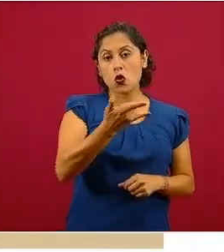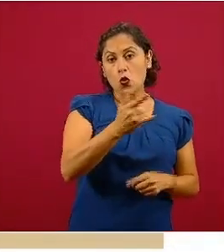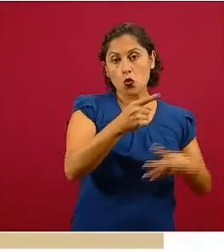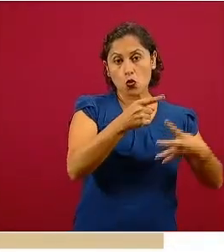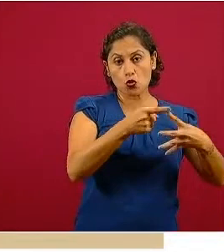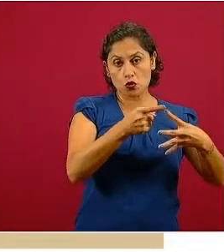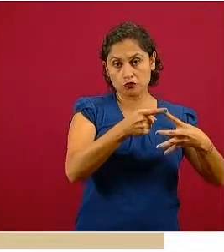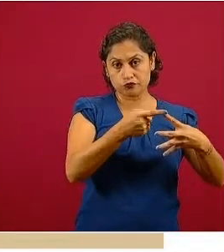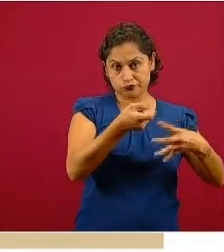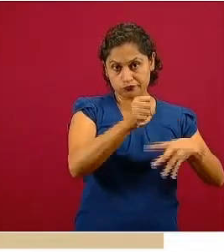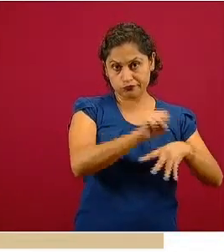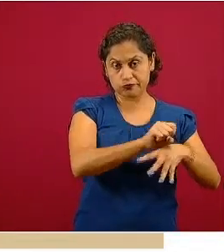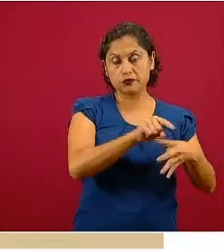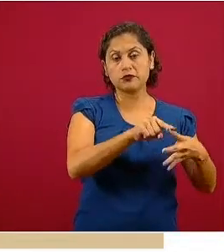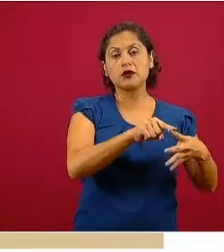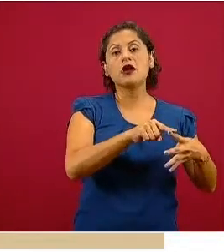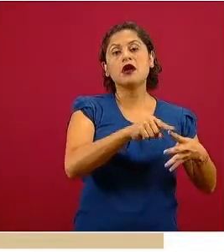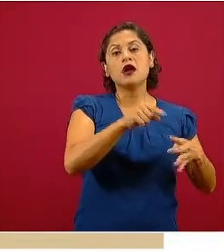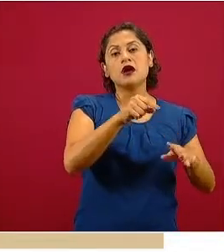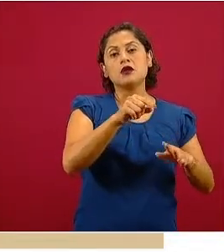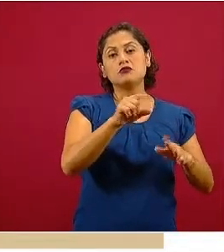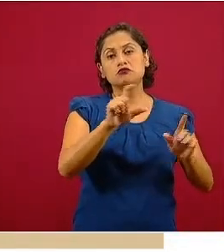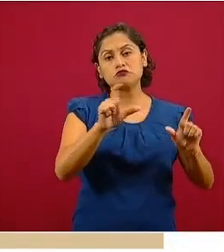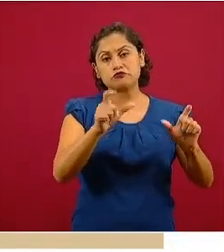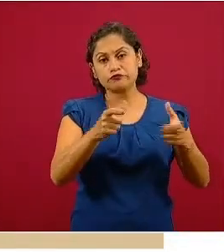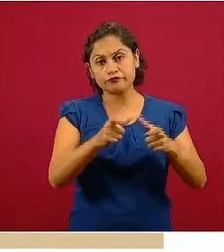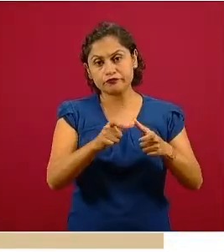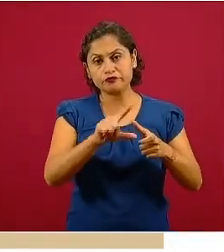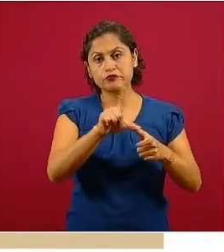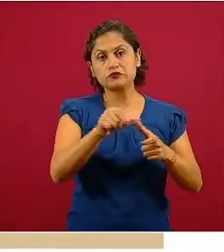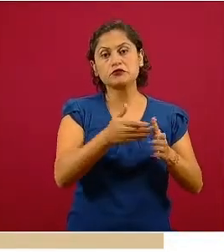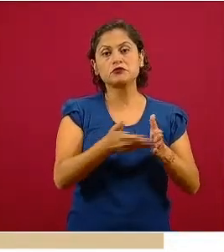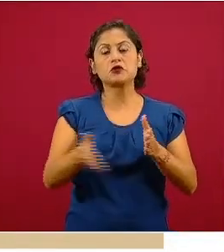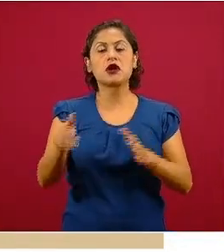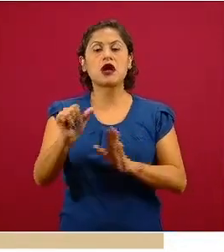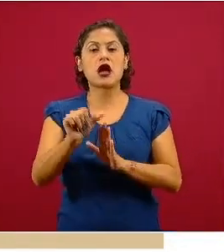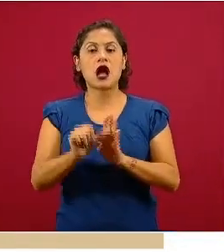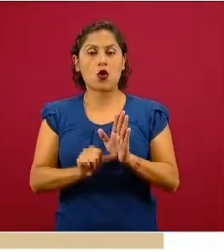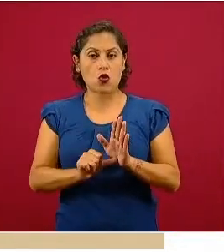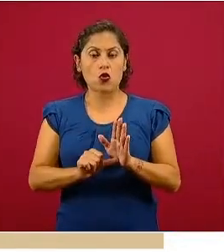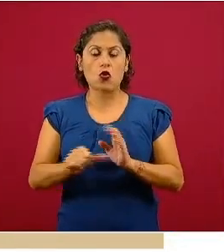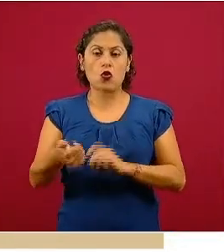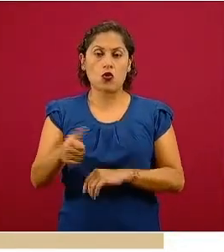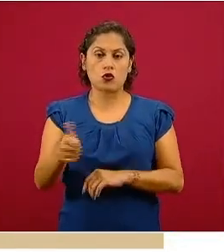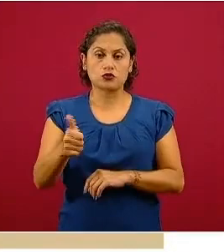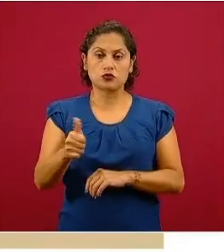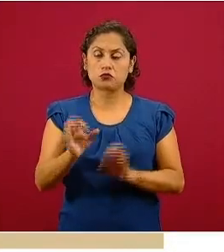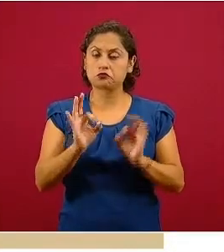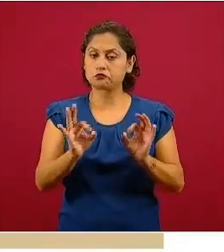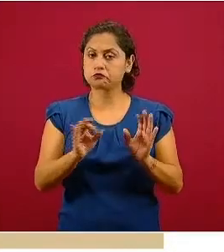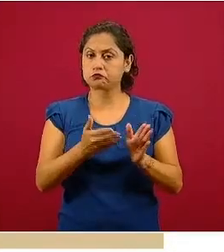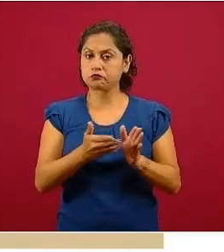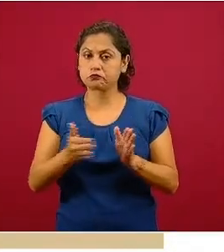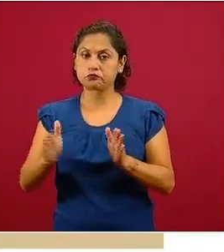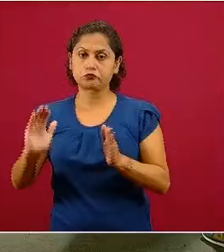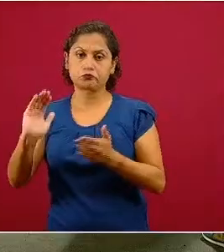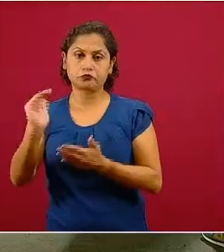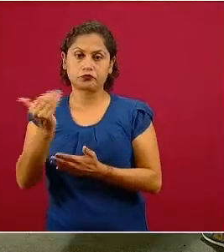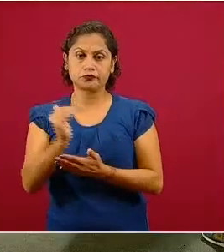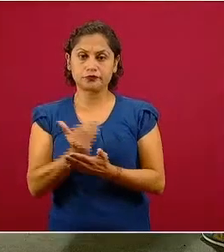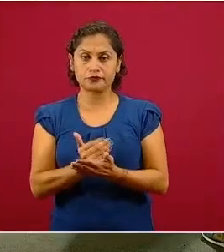ligero incremento una vez que inició agosto, pero ya todo el mes de agosto nuevamente con una tendencia descendente importante. Veamos la